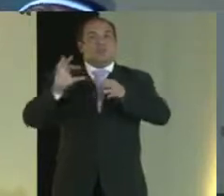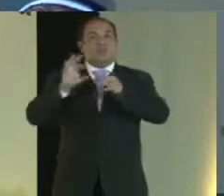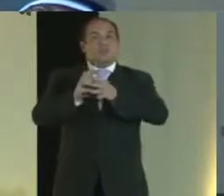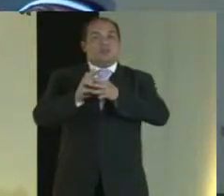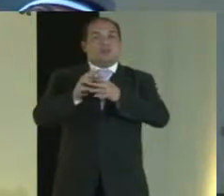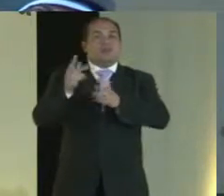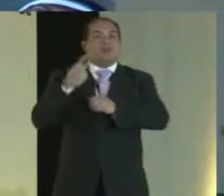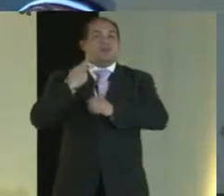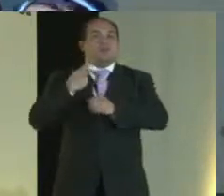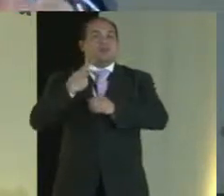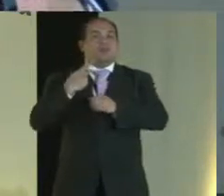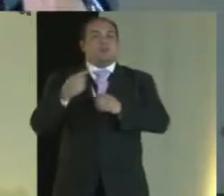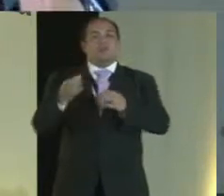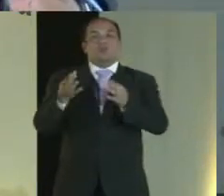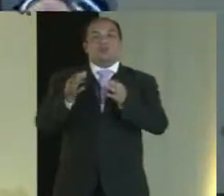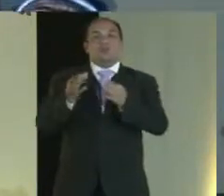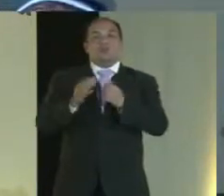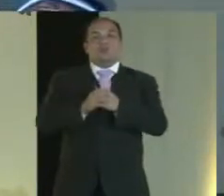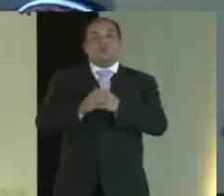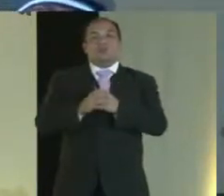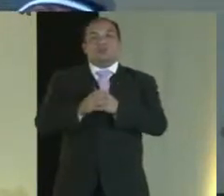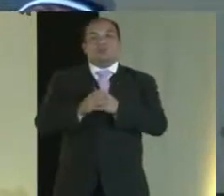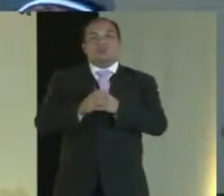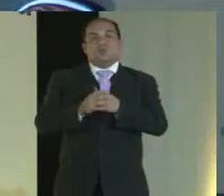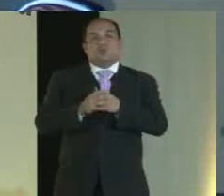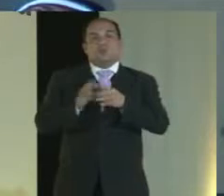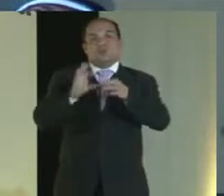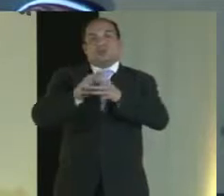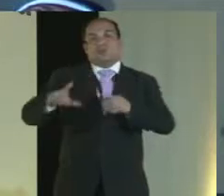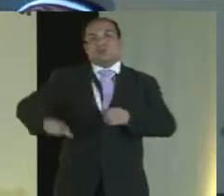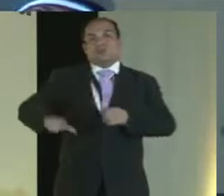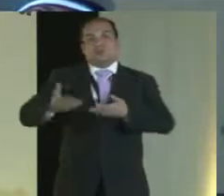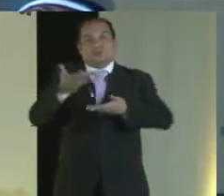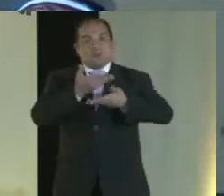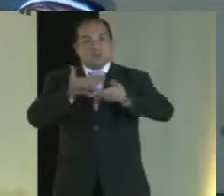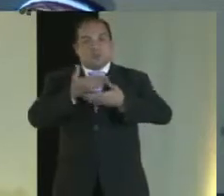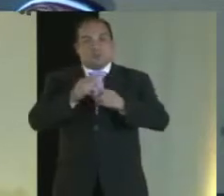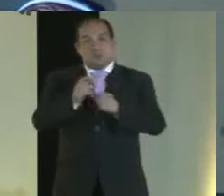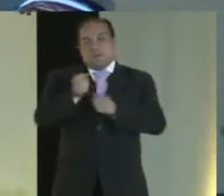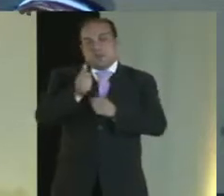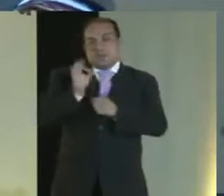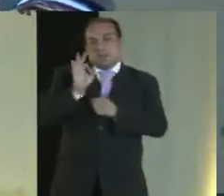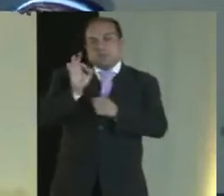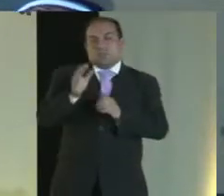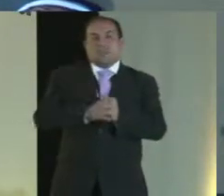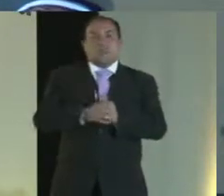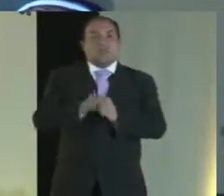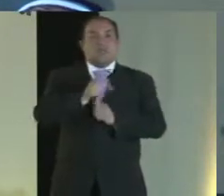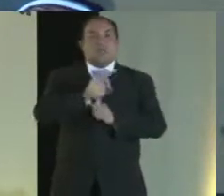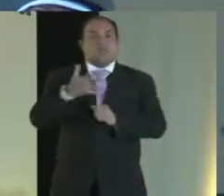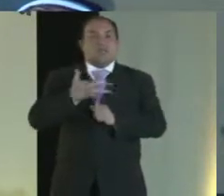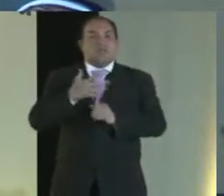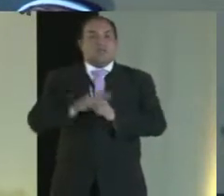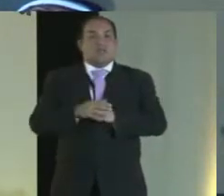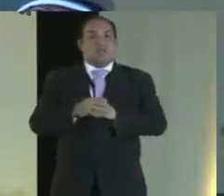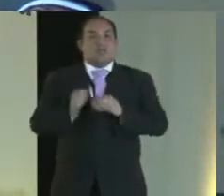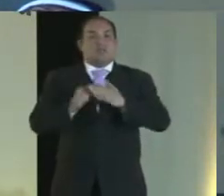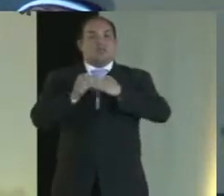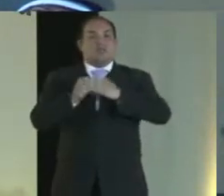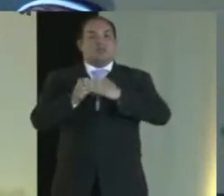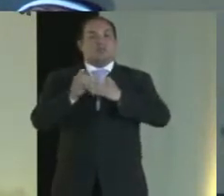con el Estado, aunque sea muy pequeño, los llevan naturalmente a sostener una capa de